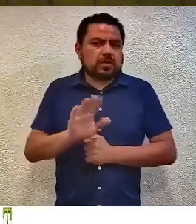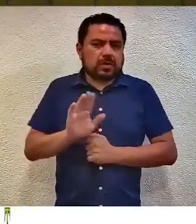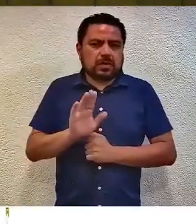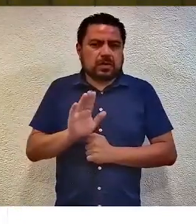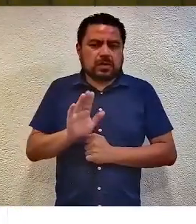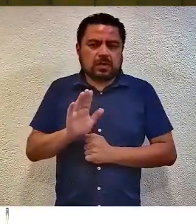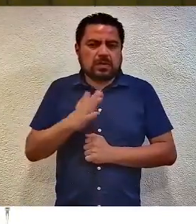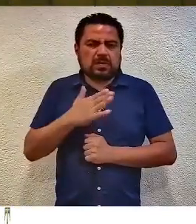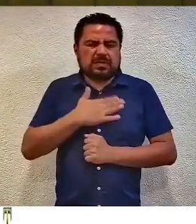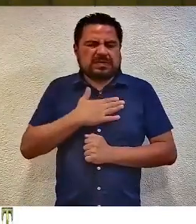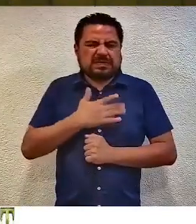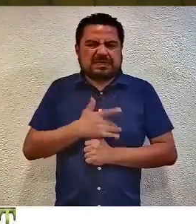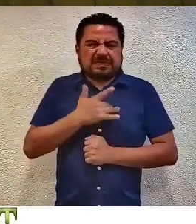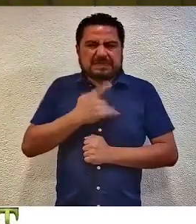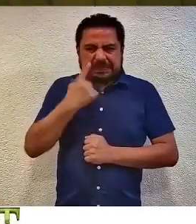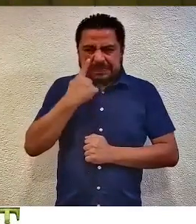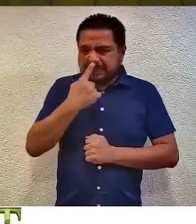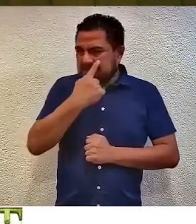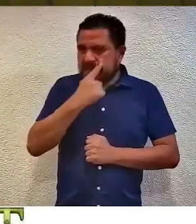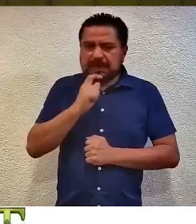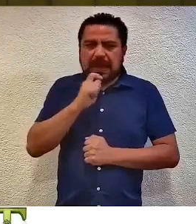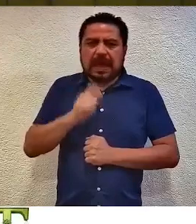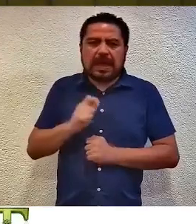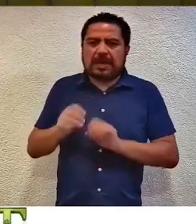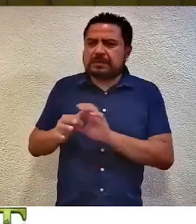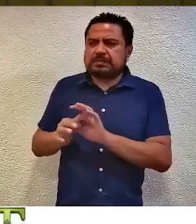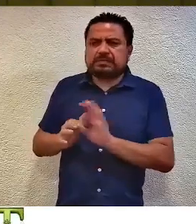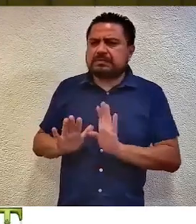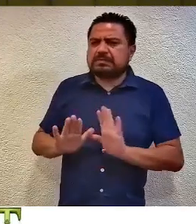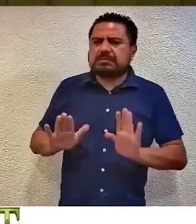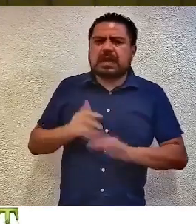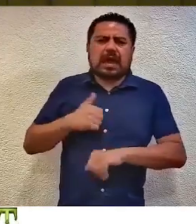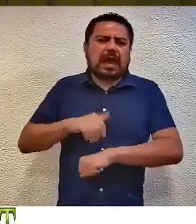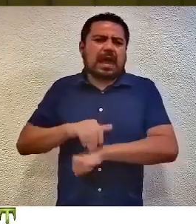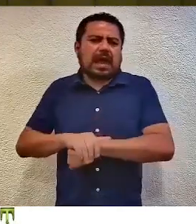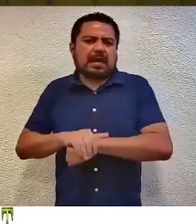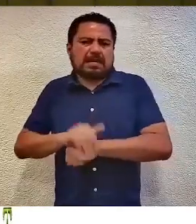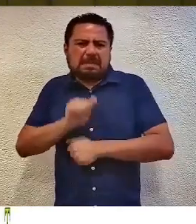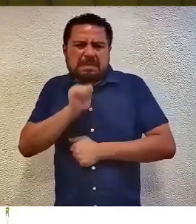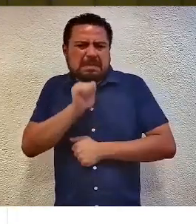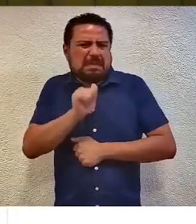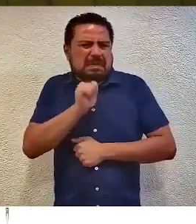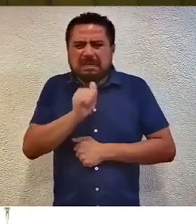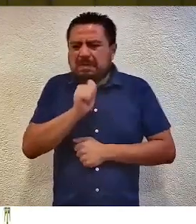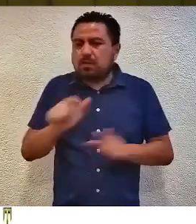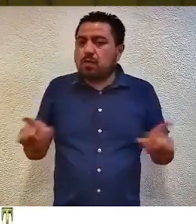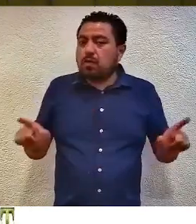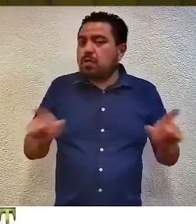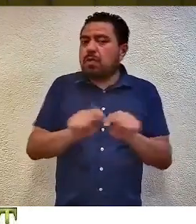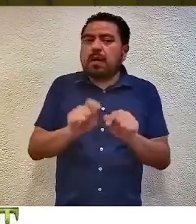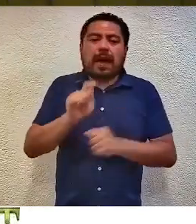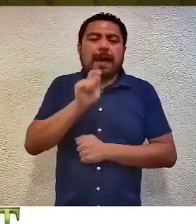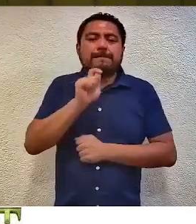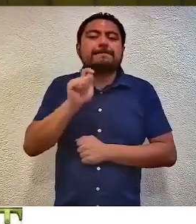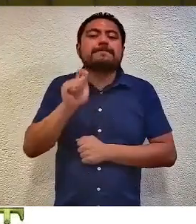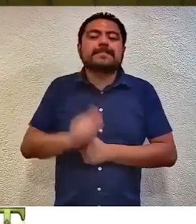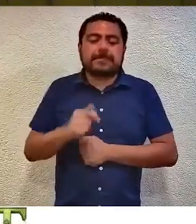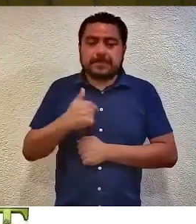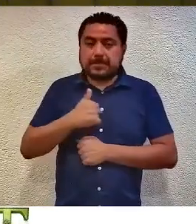une ninguna amistad con Miguel Ángel, no soy su amigo, pues, la única amistad que